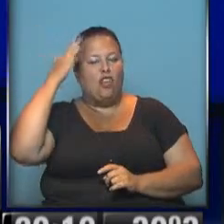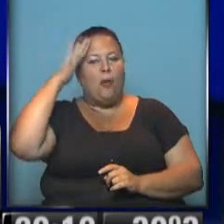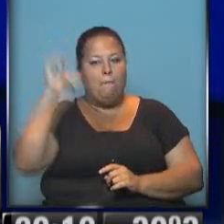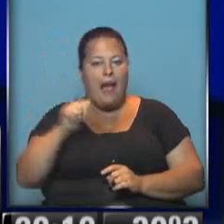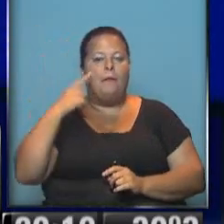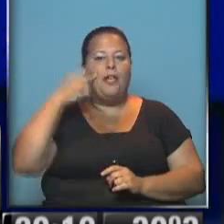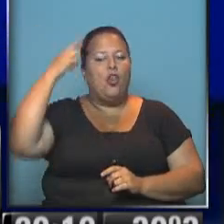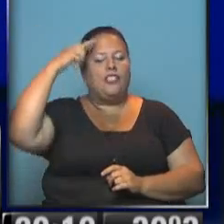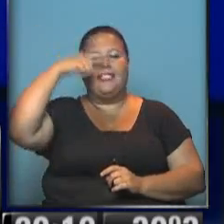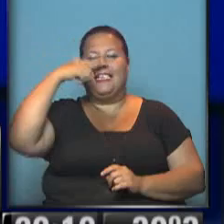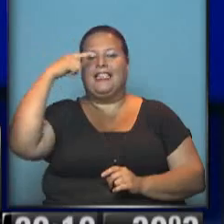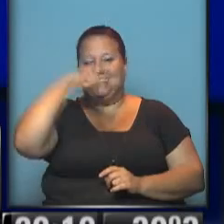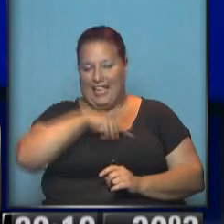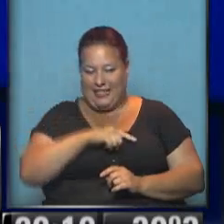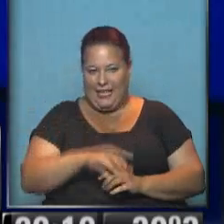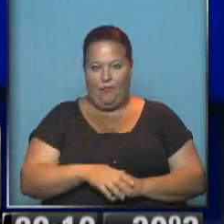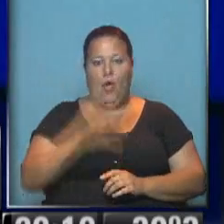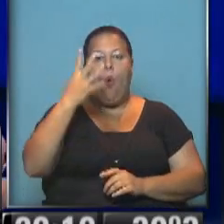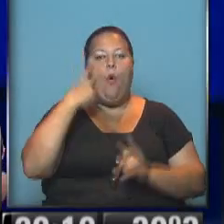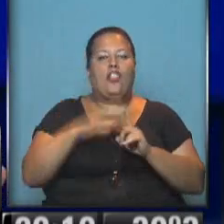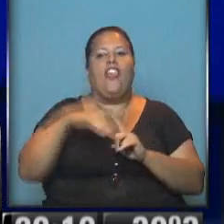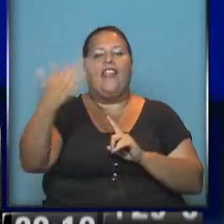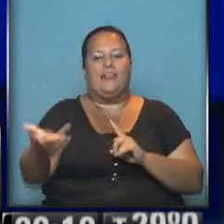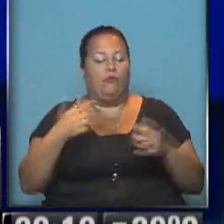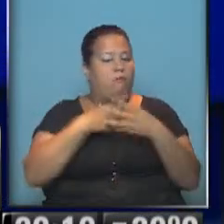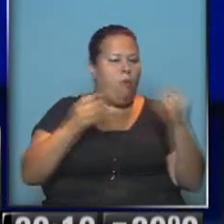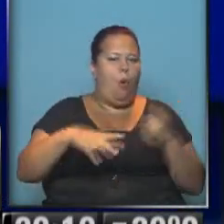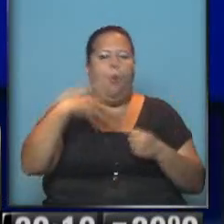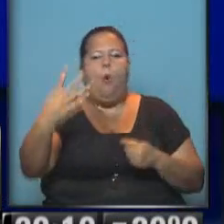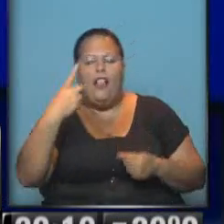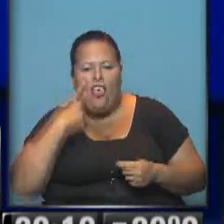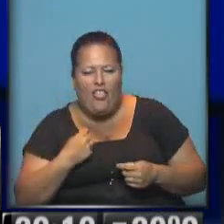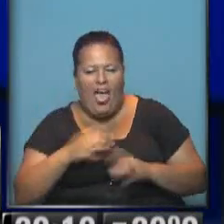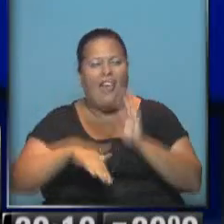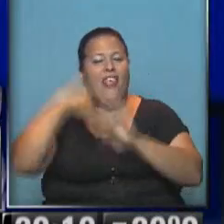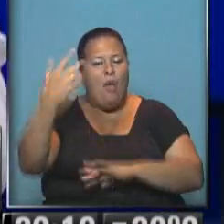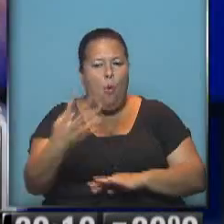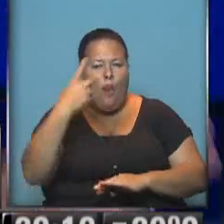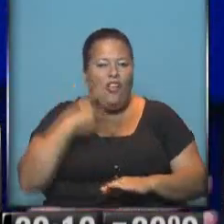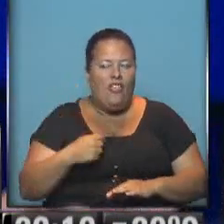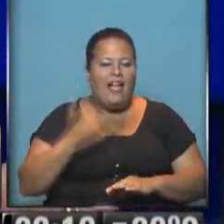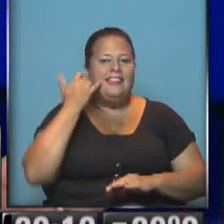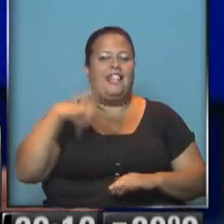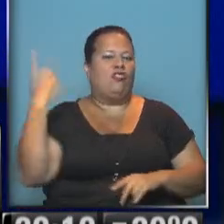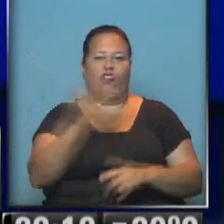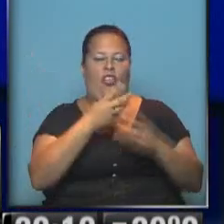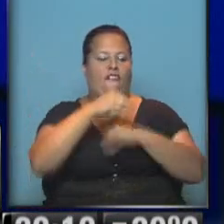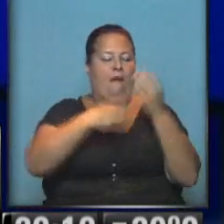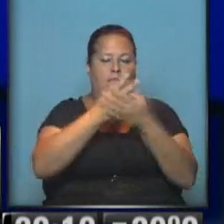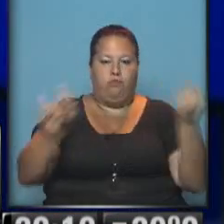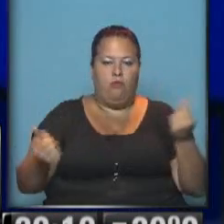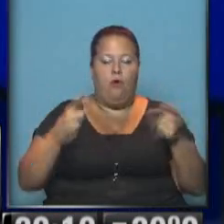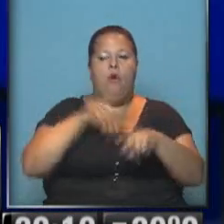de marzo de 1977, 4 días después que yo desaparezco. 4 días después que yo desaparezco, ya estamos todos desaparecidos, porque